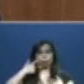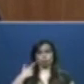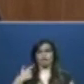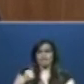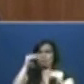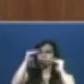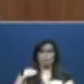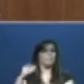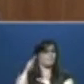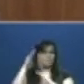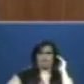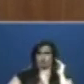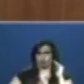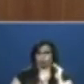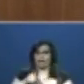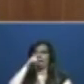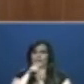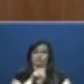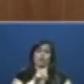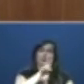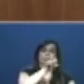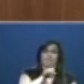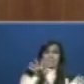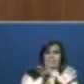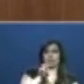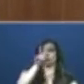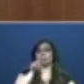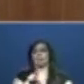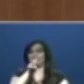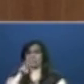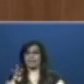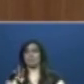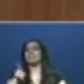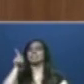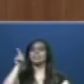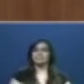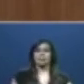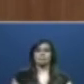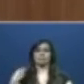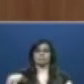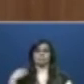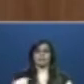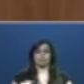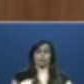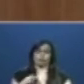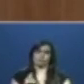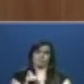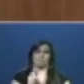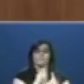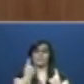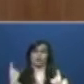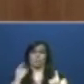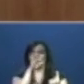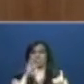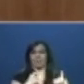2013 entre 2010 y 2013 y es la tercera de régimen común con mayor dotación por habitante en esta materia son datos